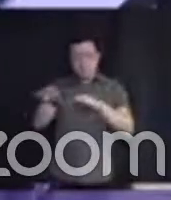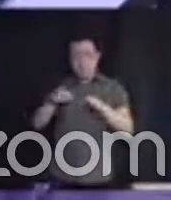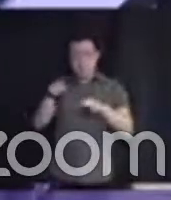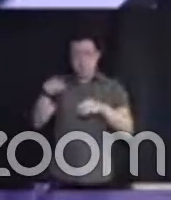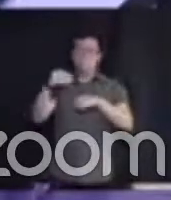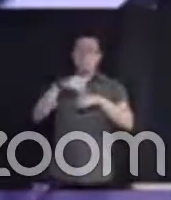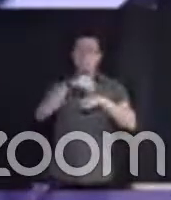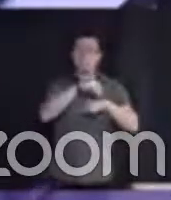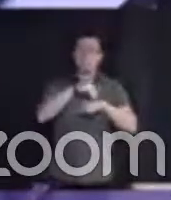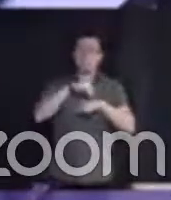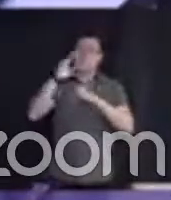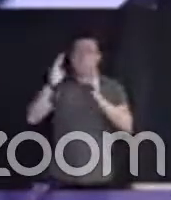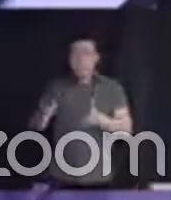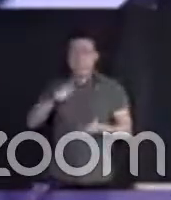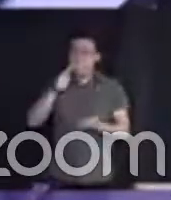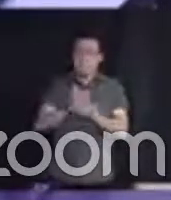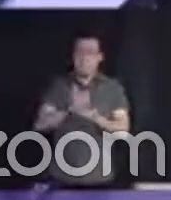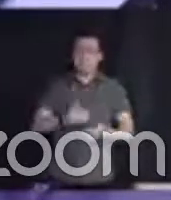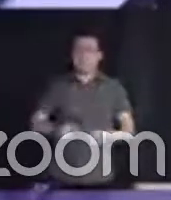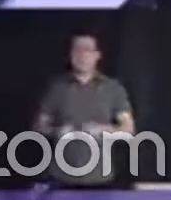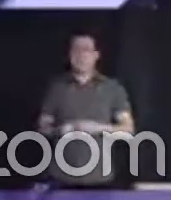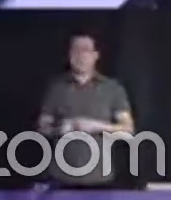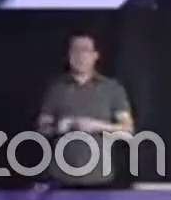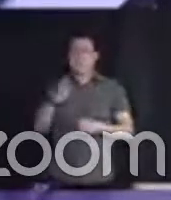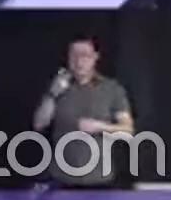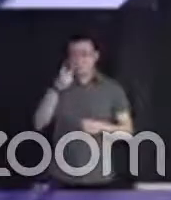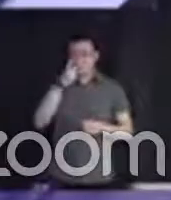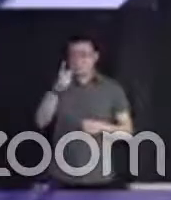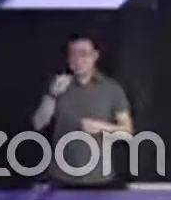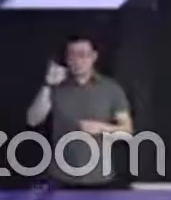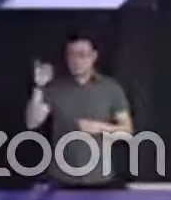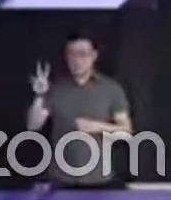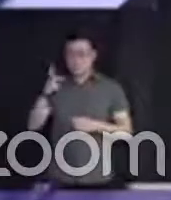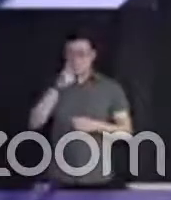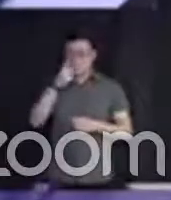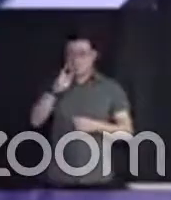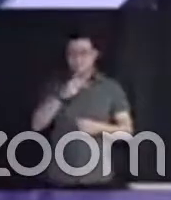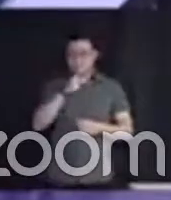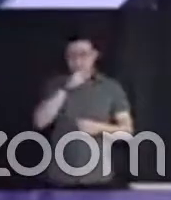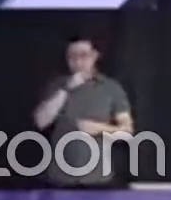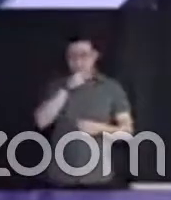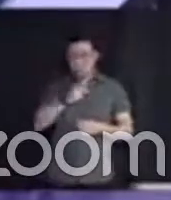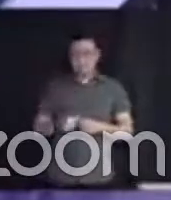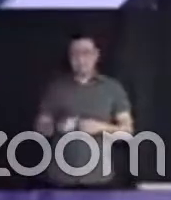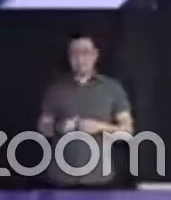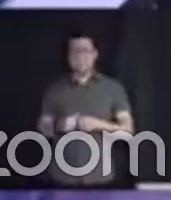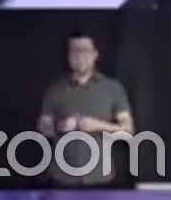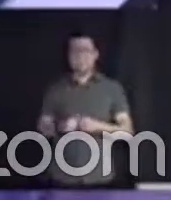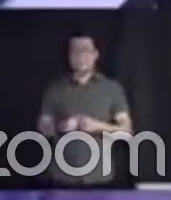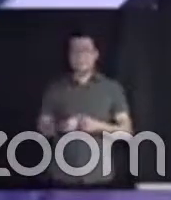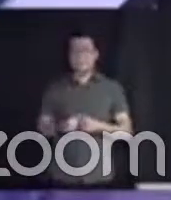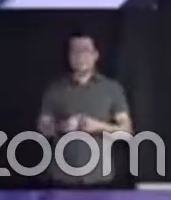trabajar y déjate de excusas, carajo. Así te diría. Entonces,